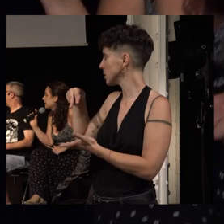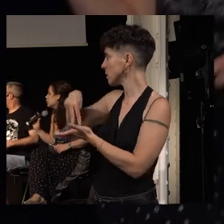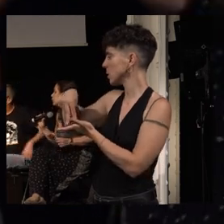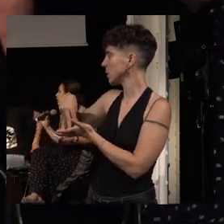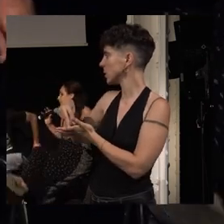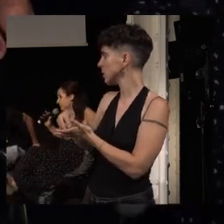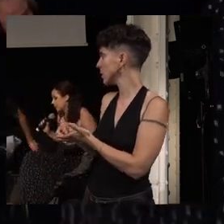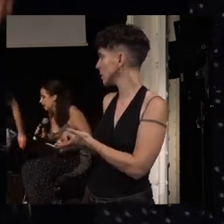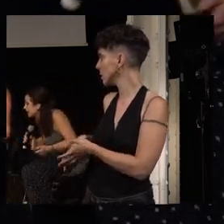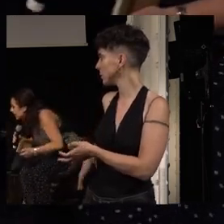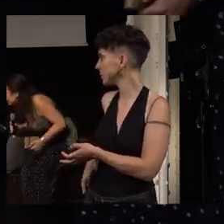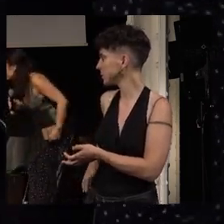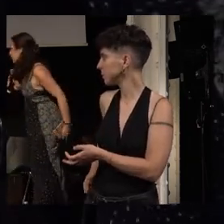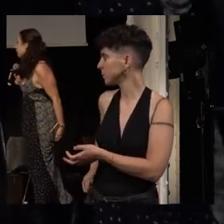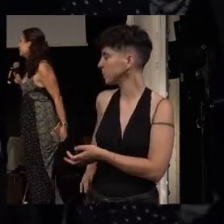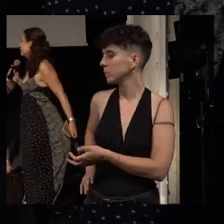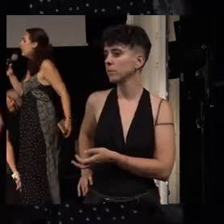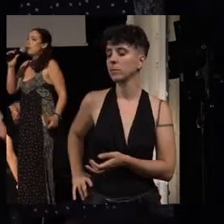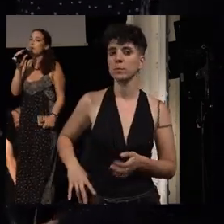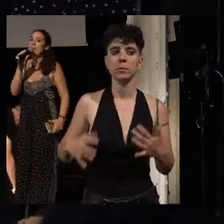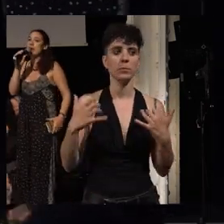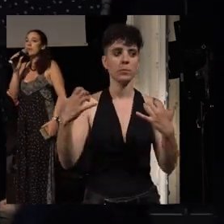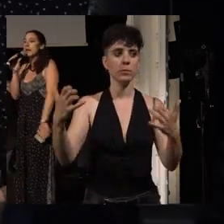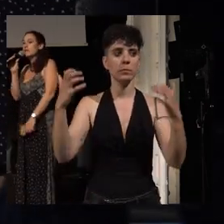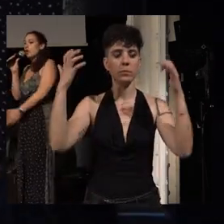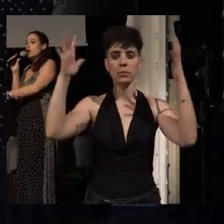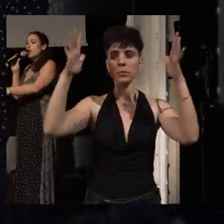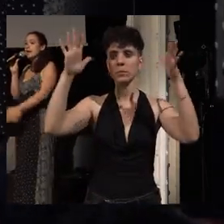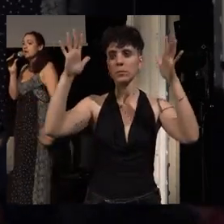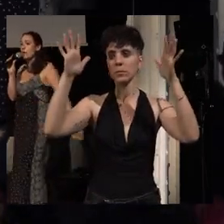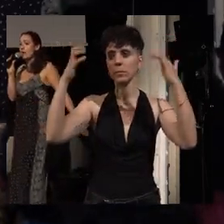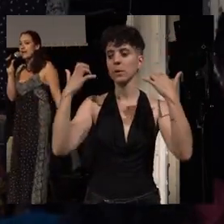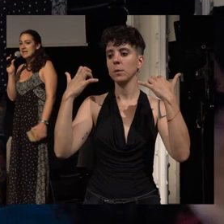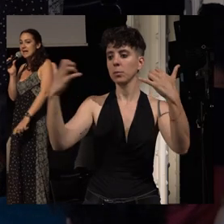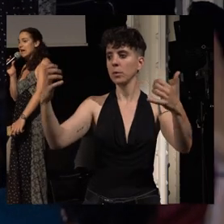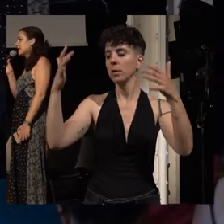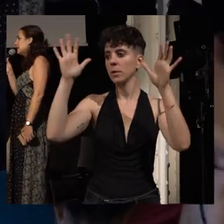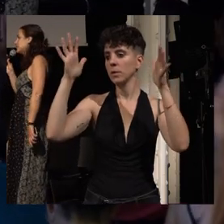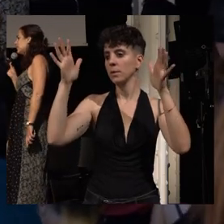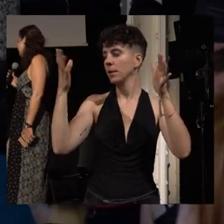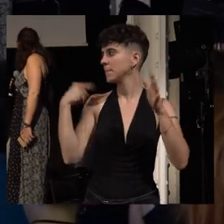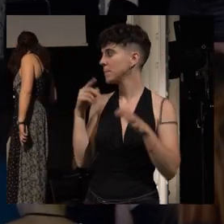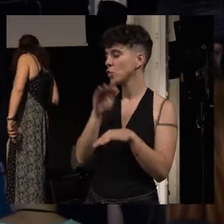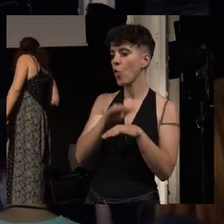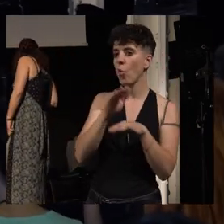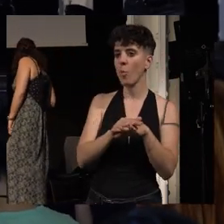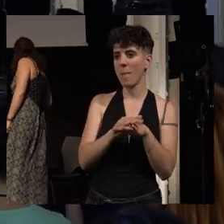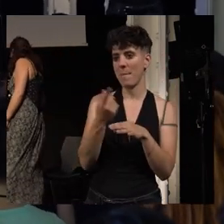M'han dit que no ens moguem. Ara en canvi d'opinió. Bueno, un aplaudiment a les folklòriques culpables d'aquest acte.